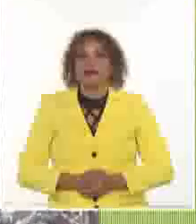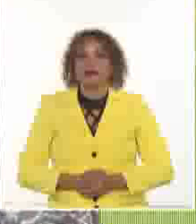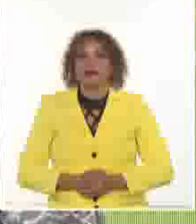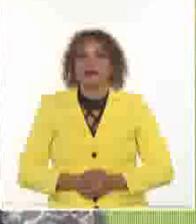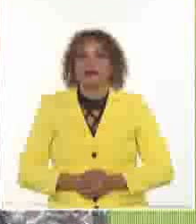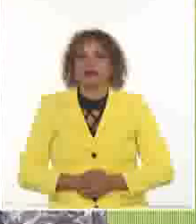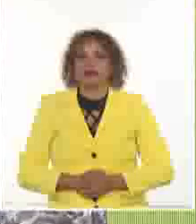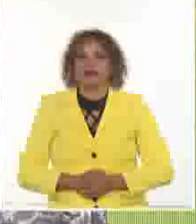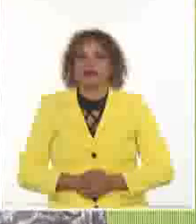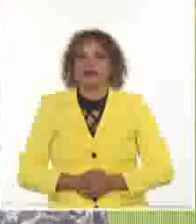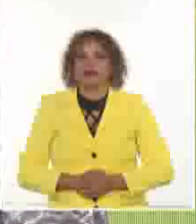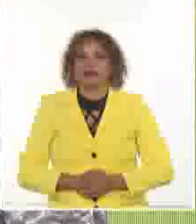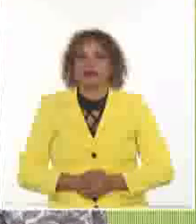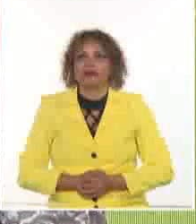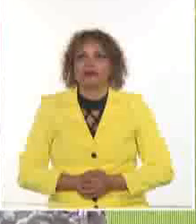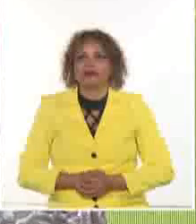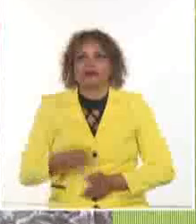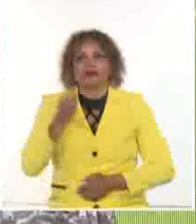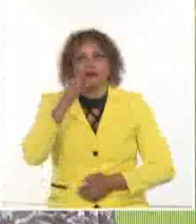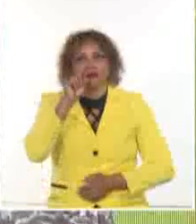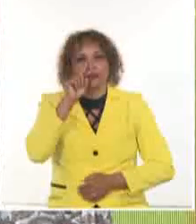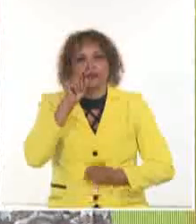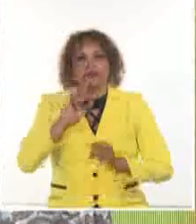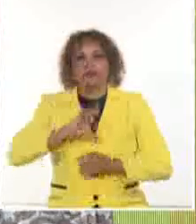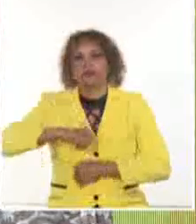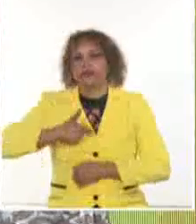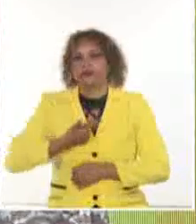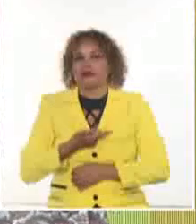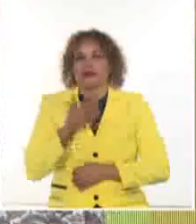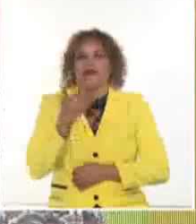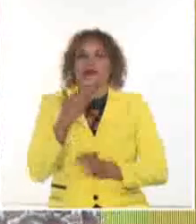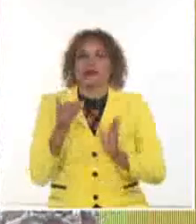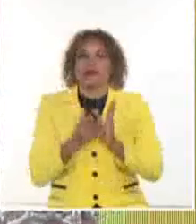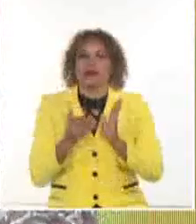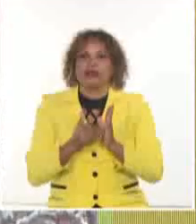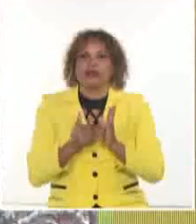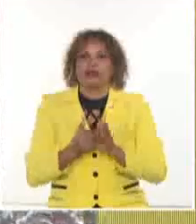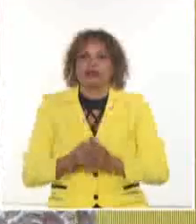Con este reporte concluyen las culturales. Buenas tardes y muy buen fin de semana.